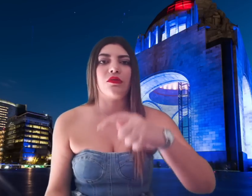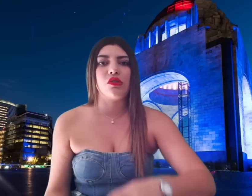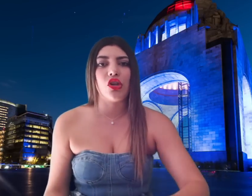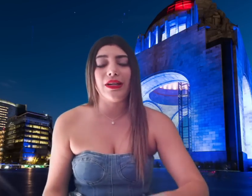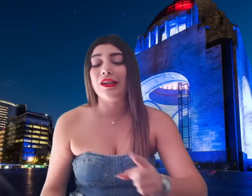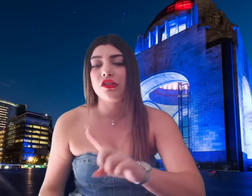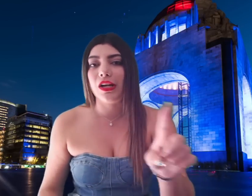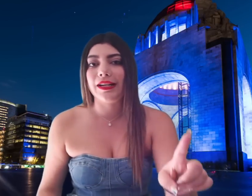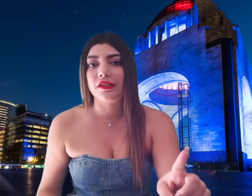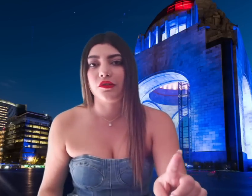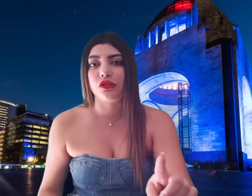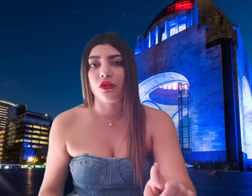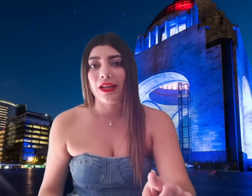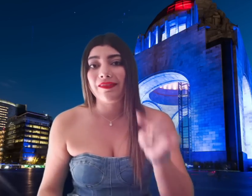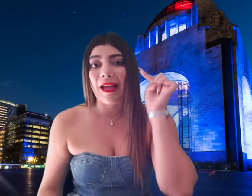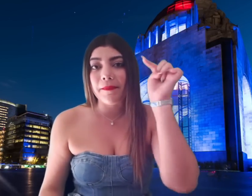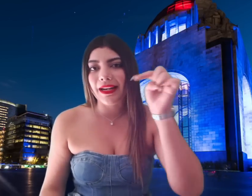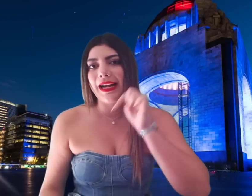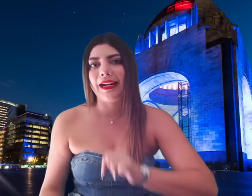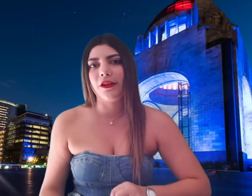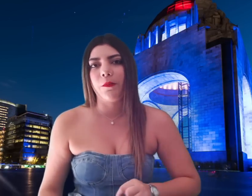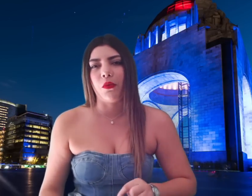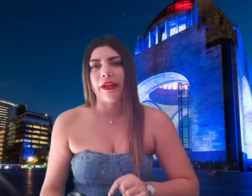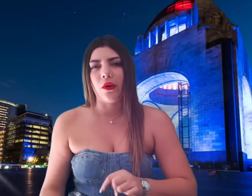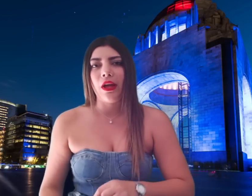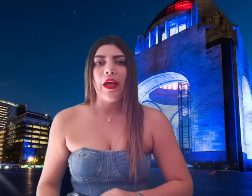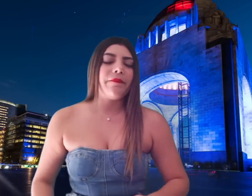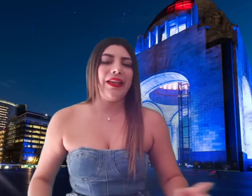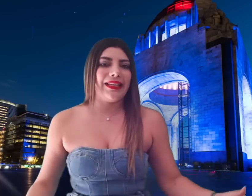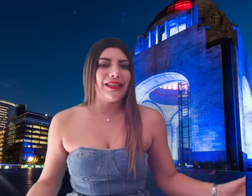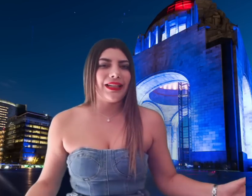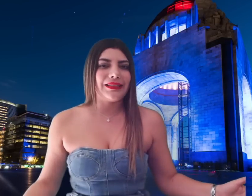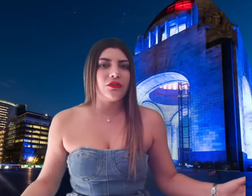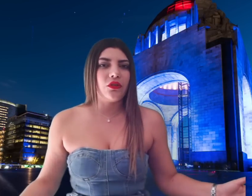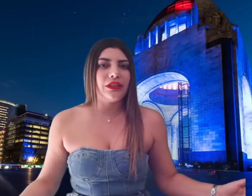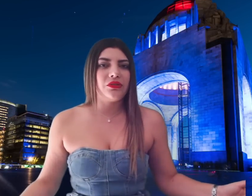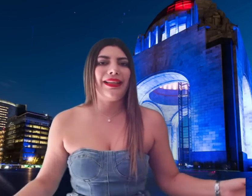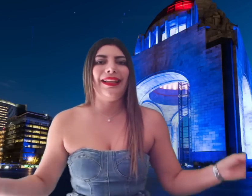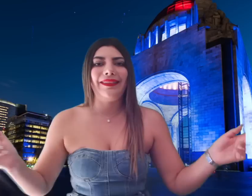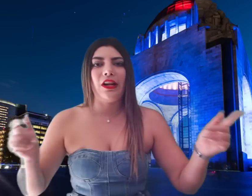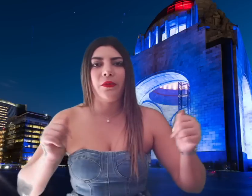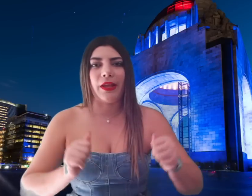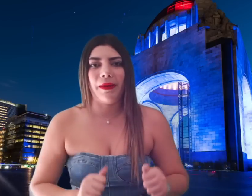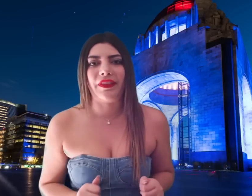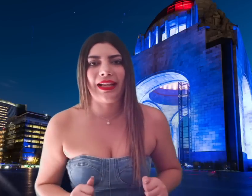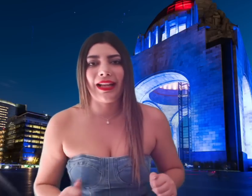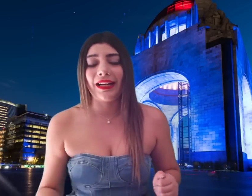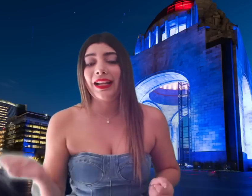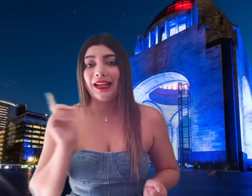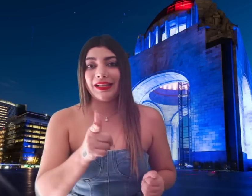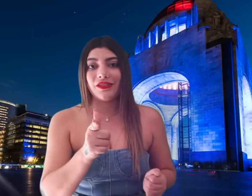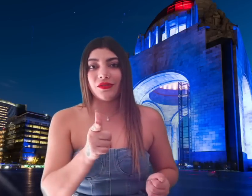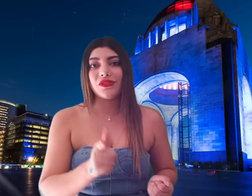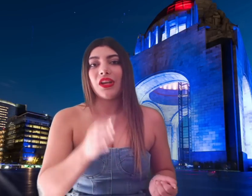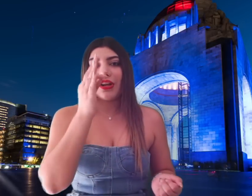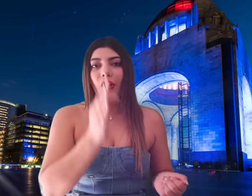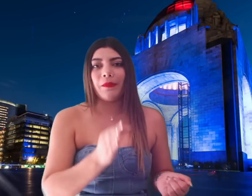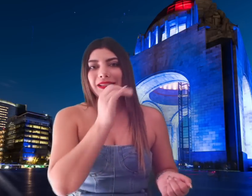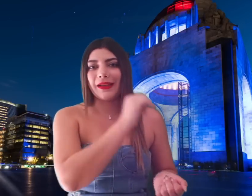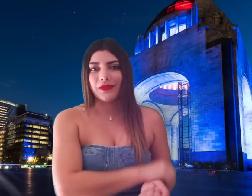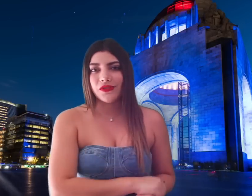la institución, y no solo a la institución, también al erario público. ¿De qué se trata todo esto? Aquí te lo voy a platicar.